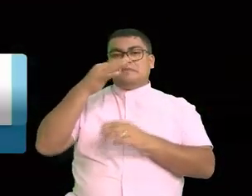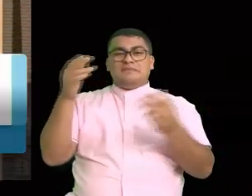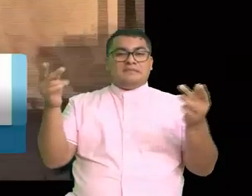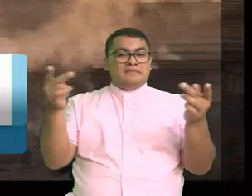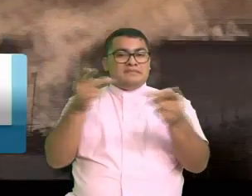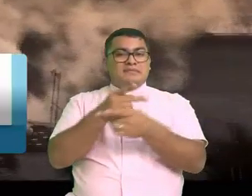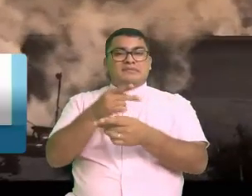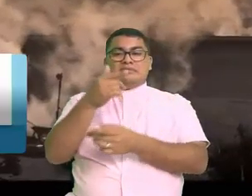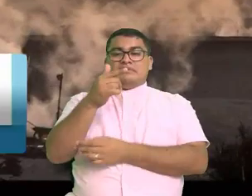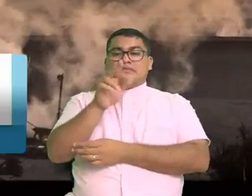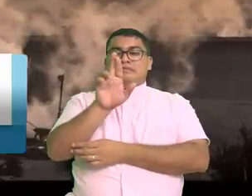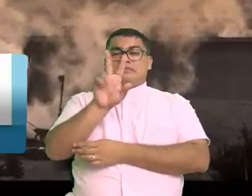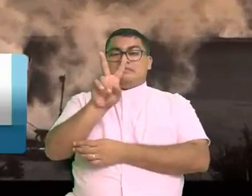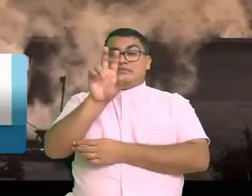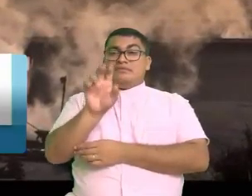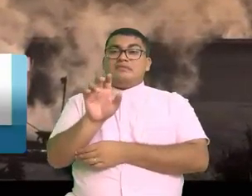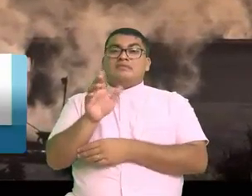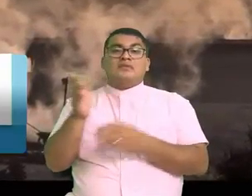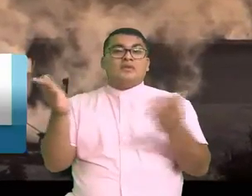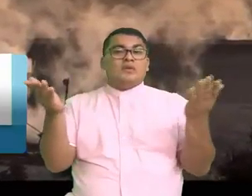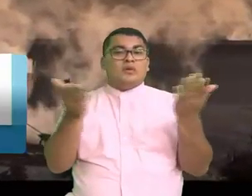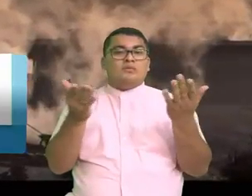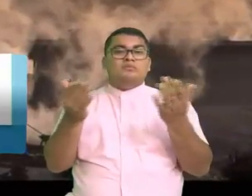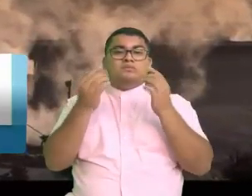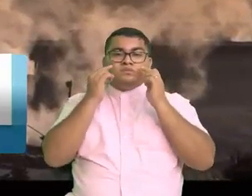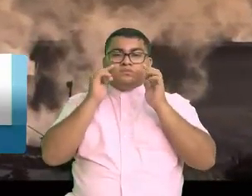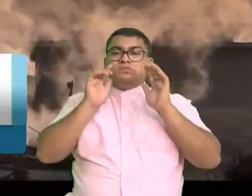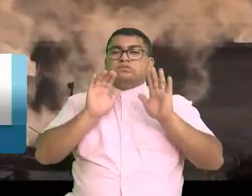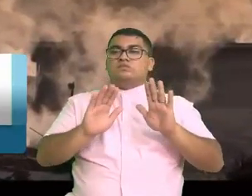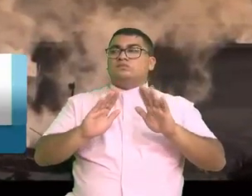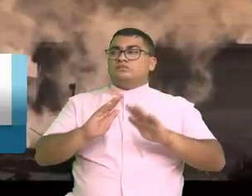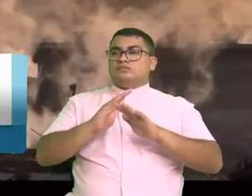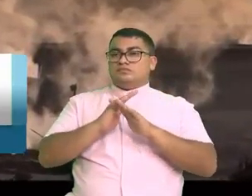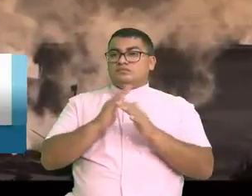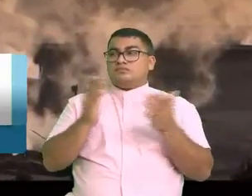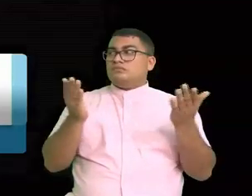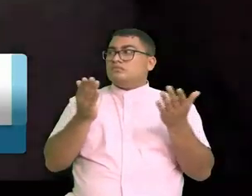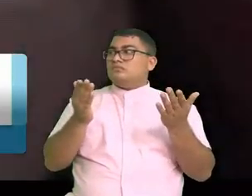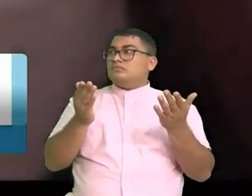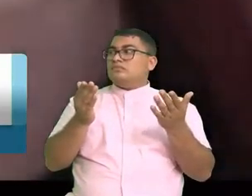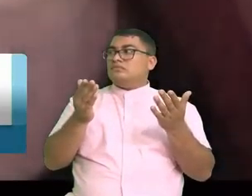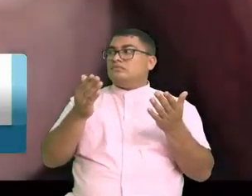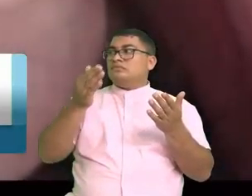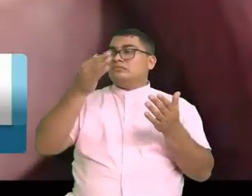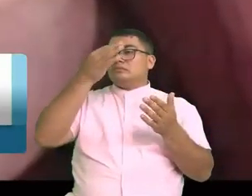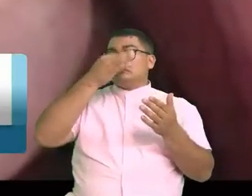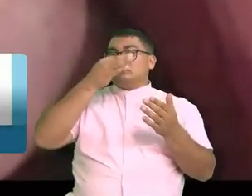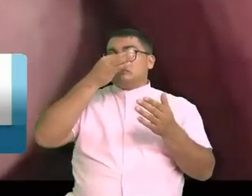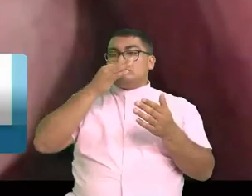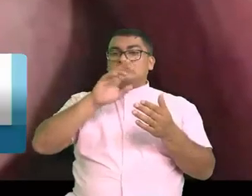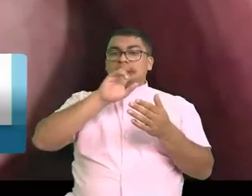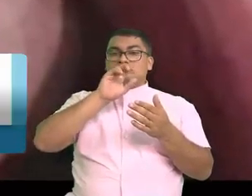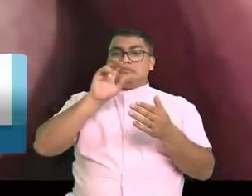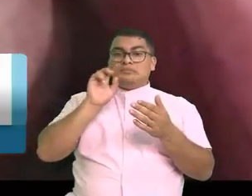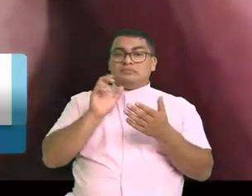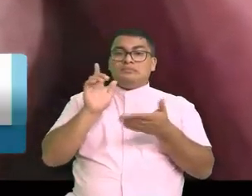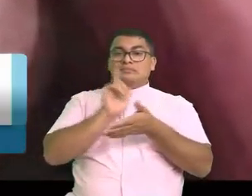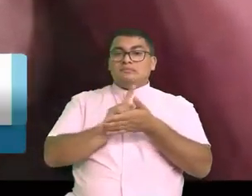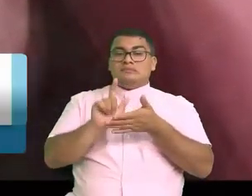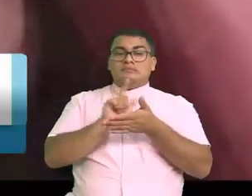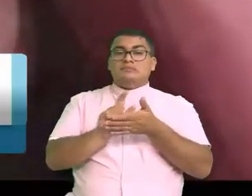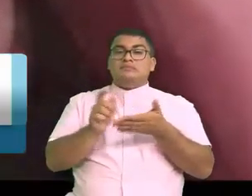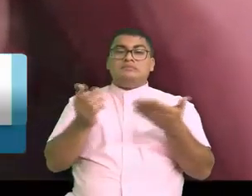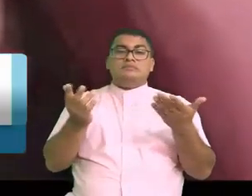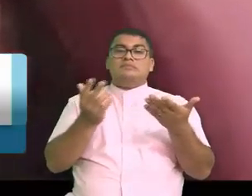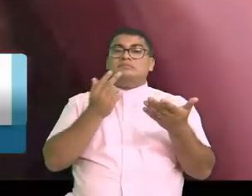debe tratársela? Ya esta persona no se hace lavados nasales. No se